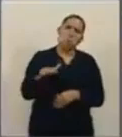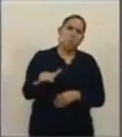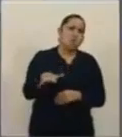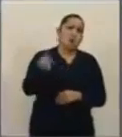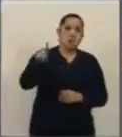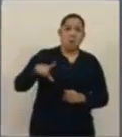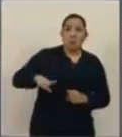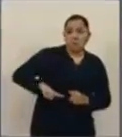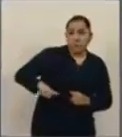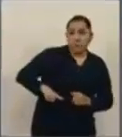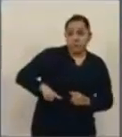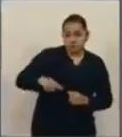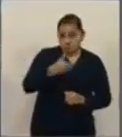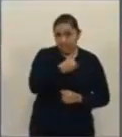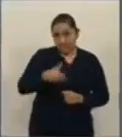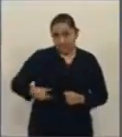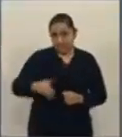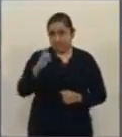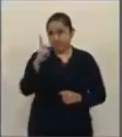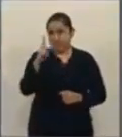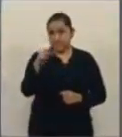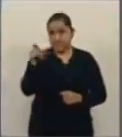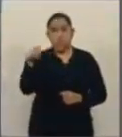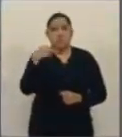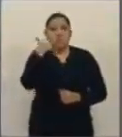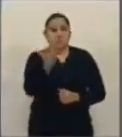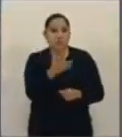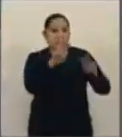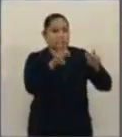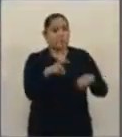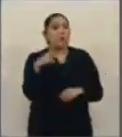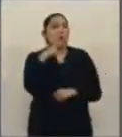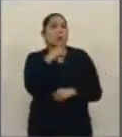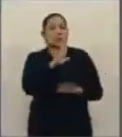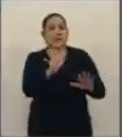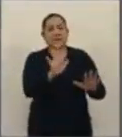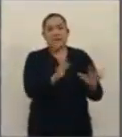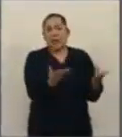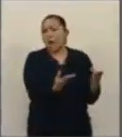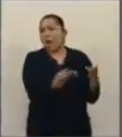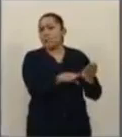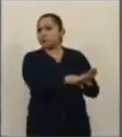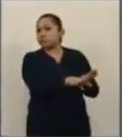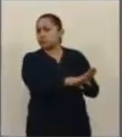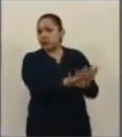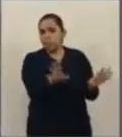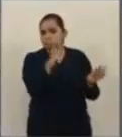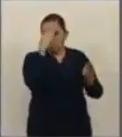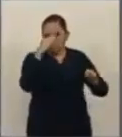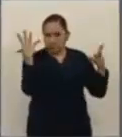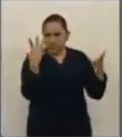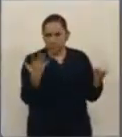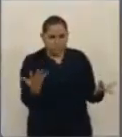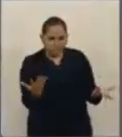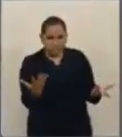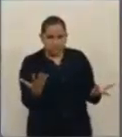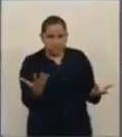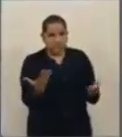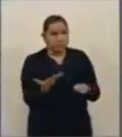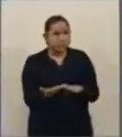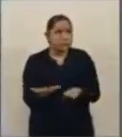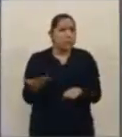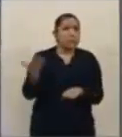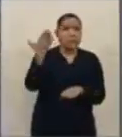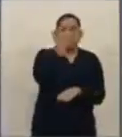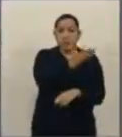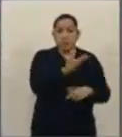tenido mucha prisa por cerrar el caso, de acuerdo a un final concebido desde el principio, el